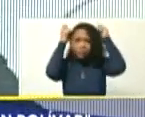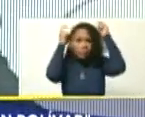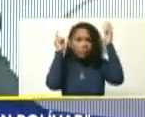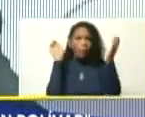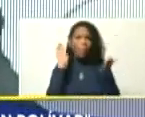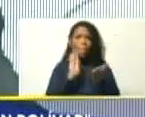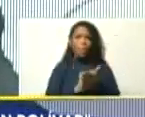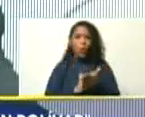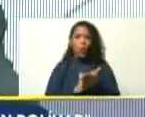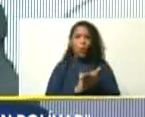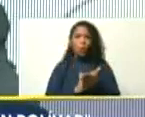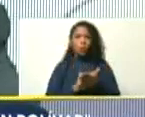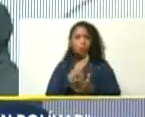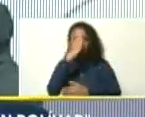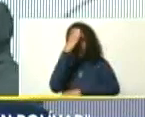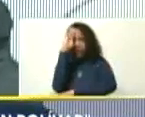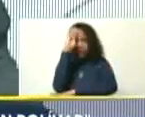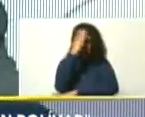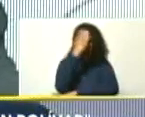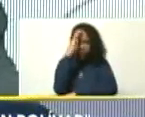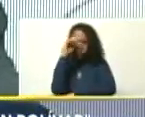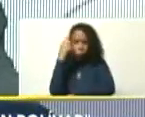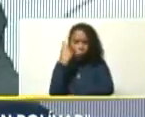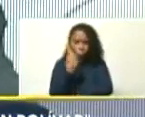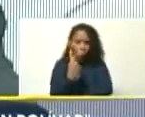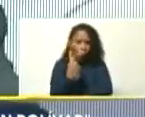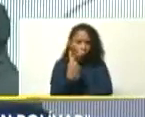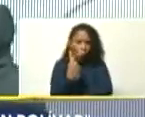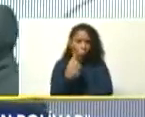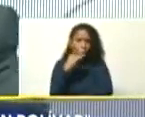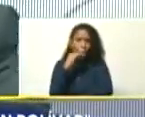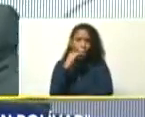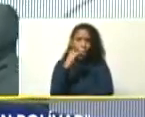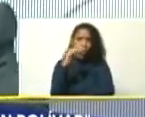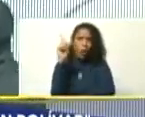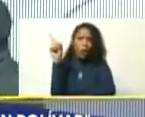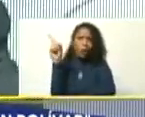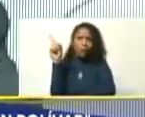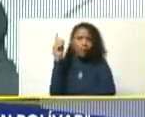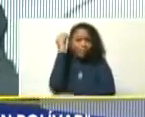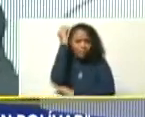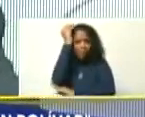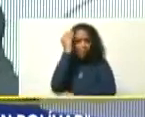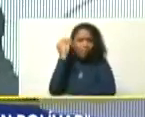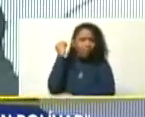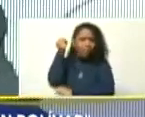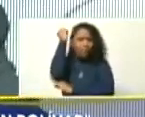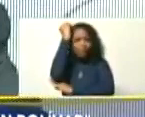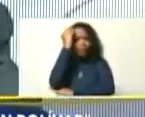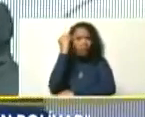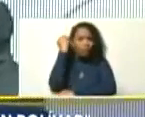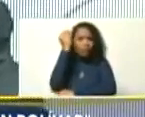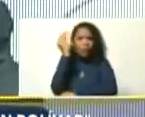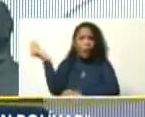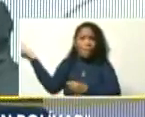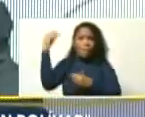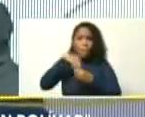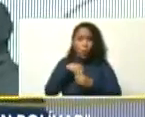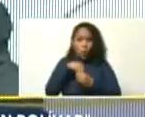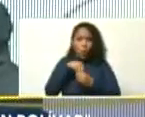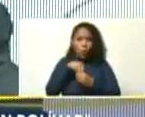marcada en las incertidumbres de la soledad y en el desasosiego de un exilio